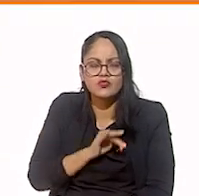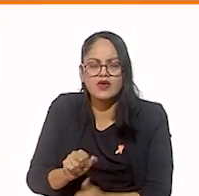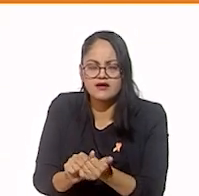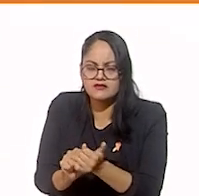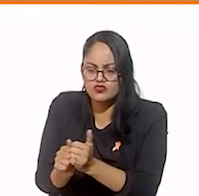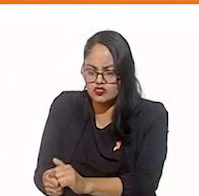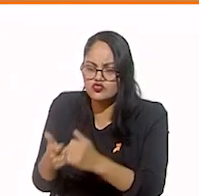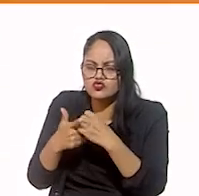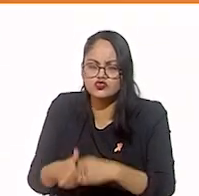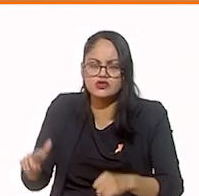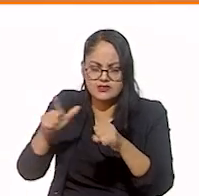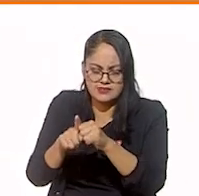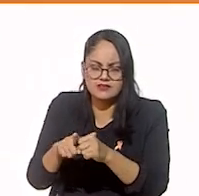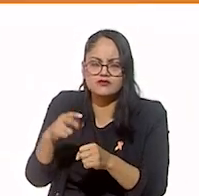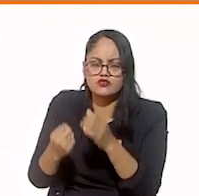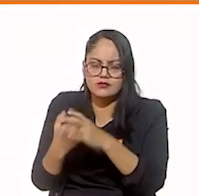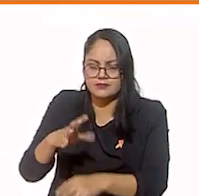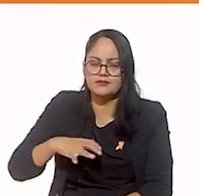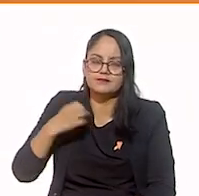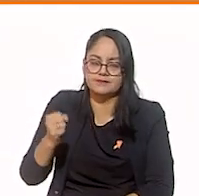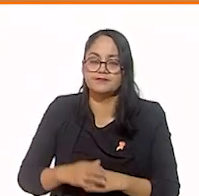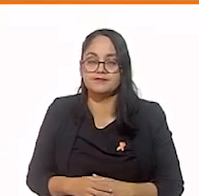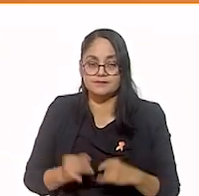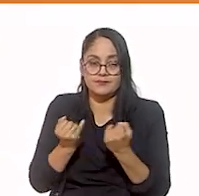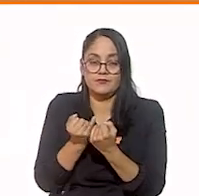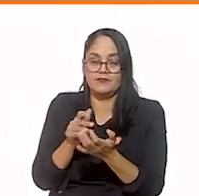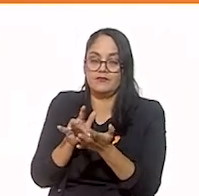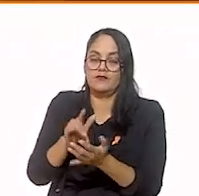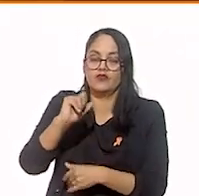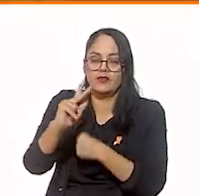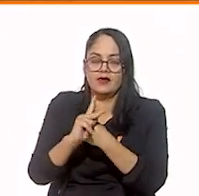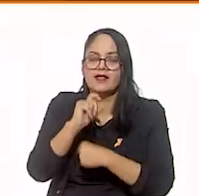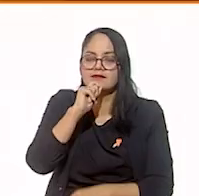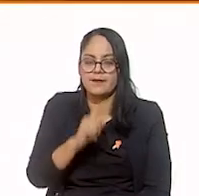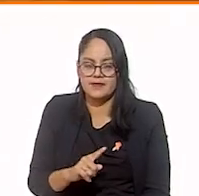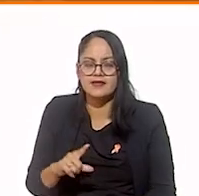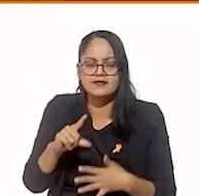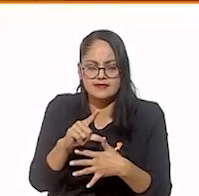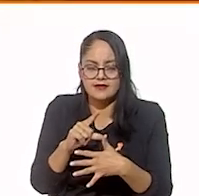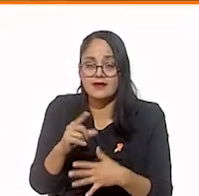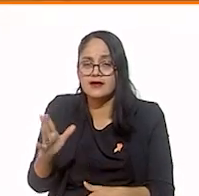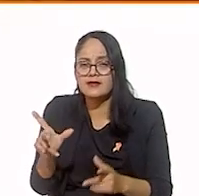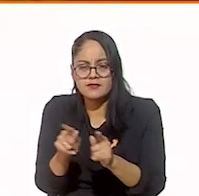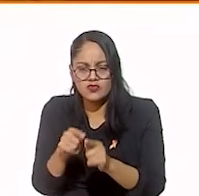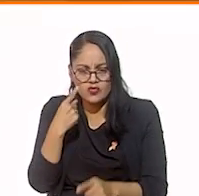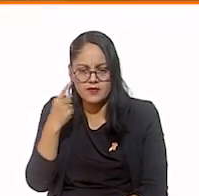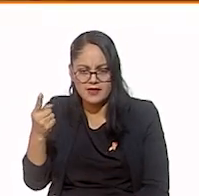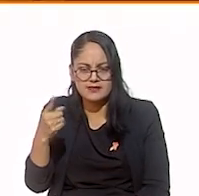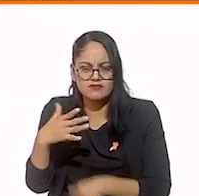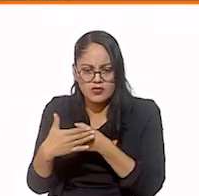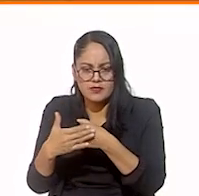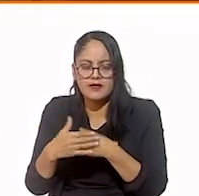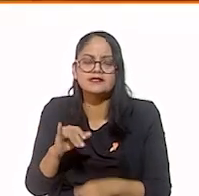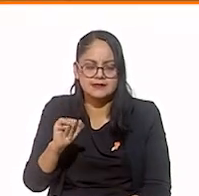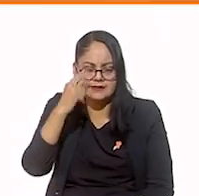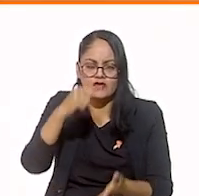esas inversiones y ese nuevo esfuerzo económico. Bien. Sí, y quizá también el apoyo de otros países de América Latina. Brevemente, ¿esto lo ves en puerta? Lo veo en